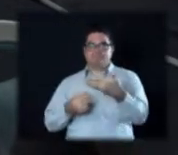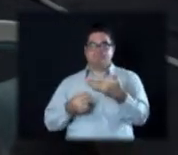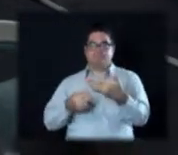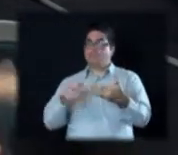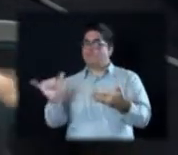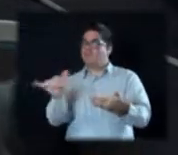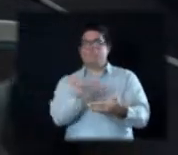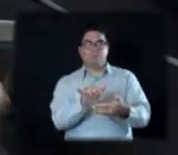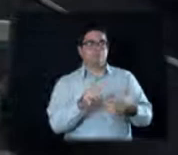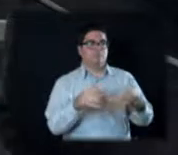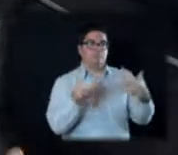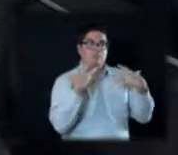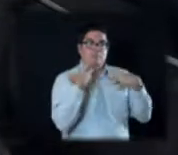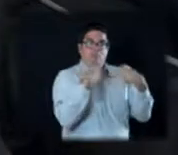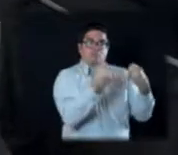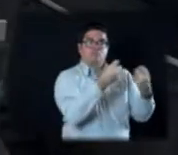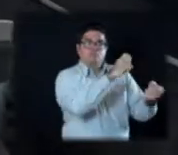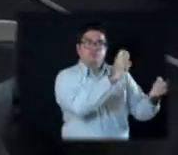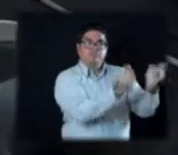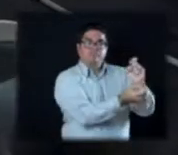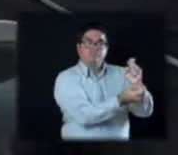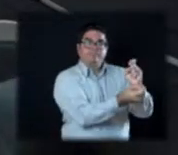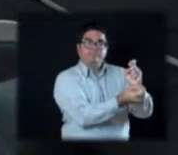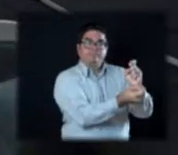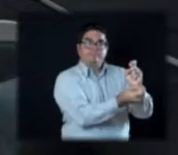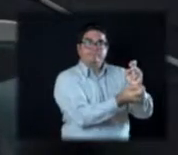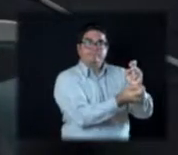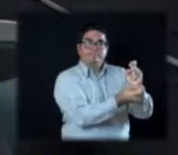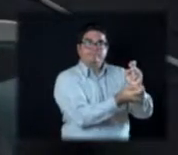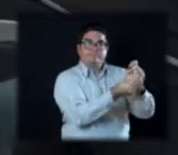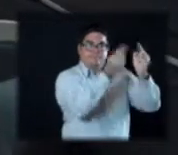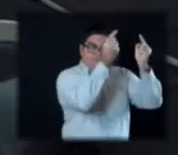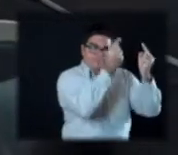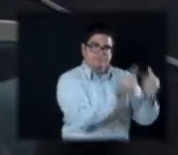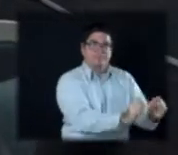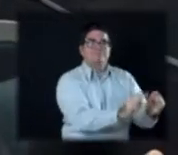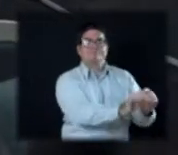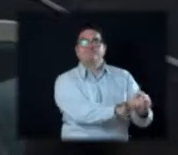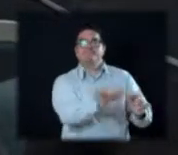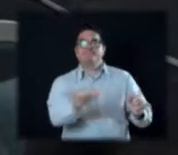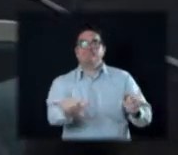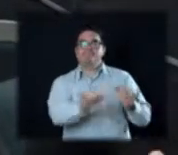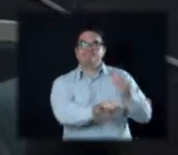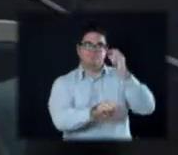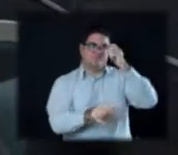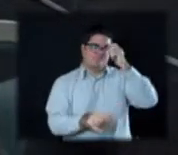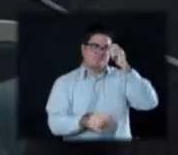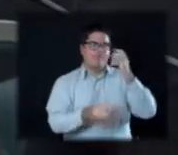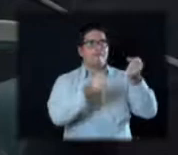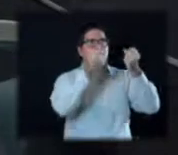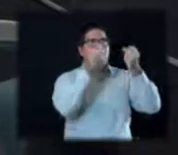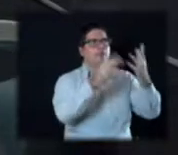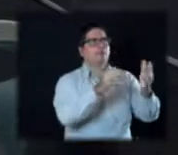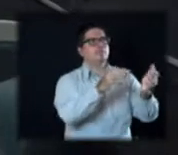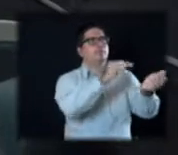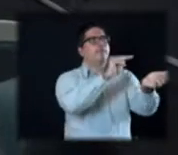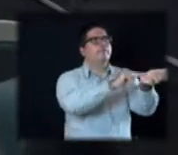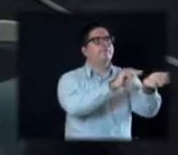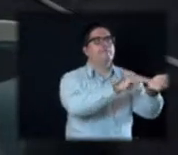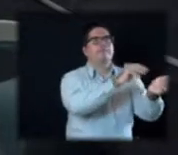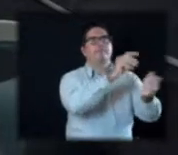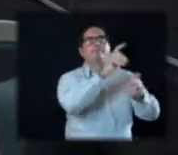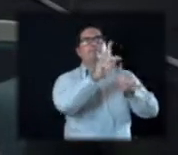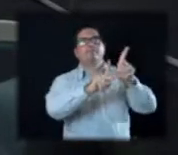las cuentas de nómina, otras veces afecta la reforma de salud. Tiene más gente, tiene